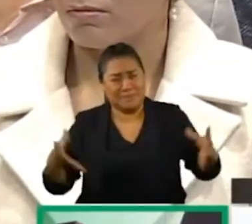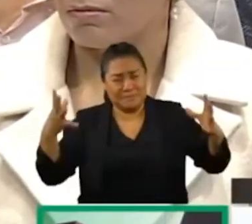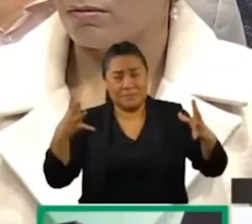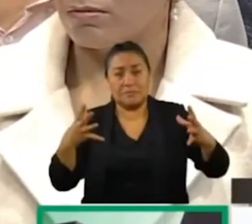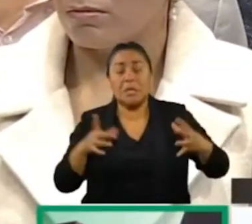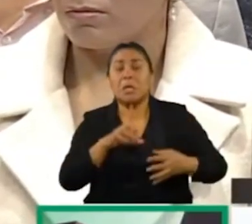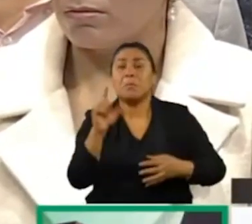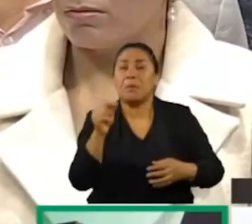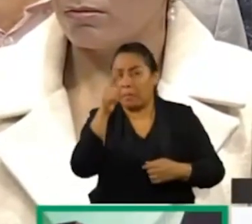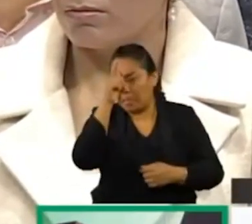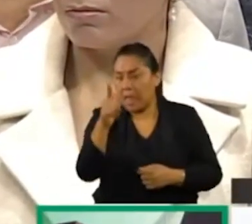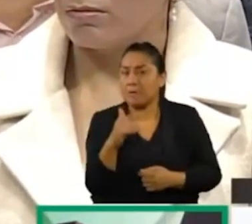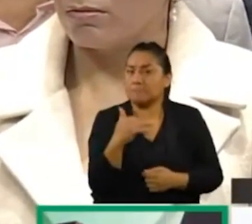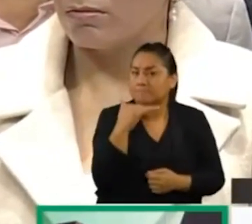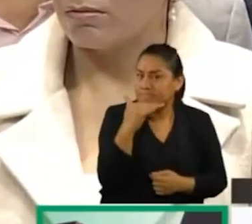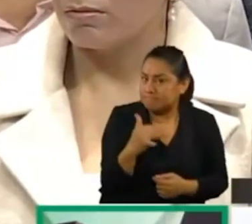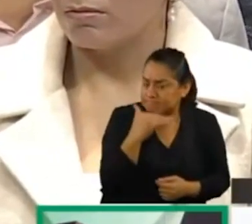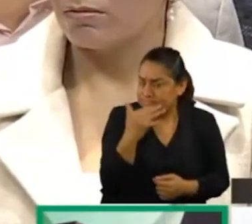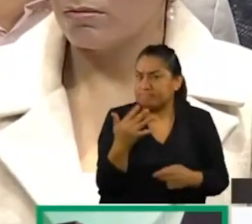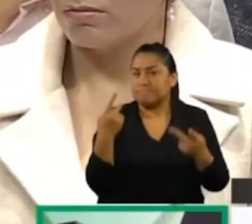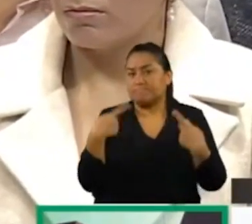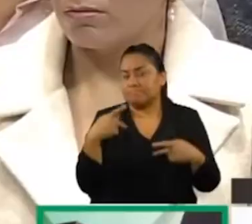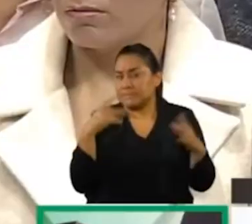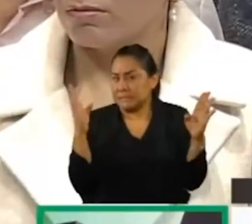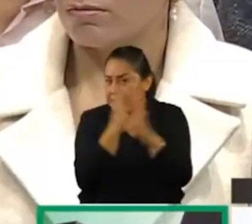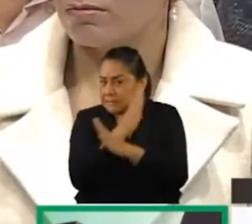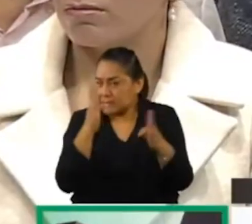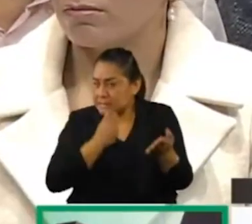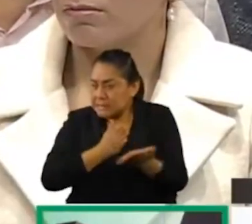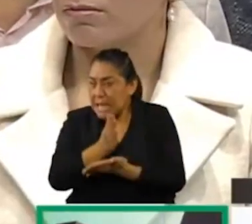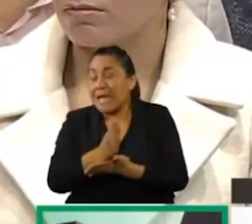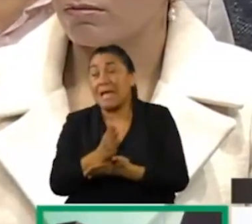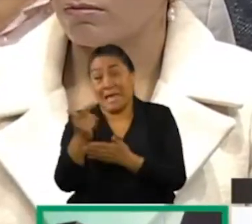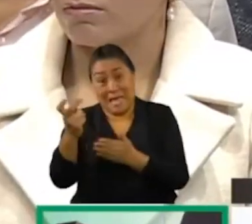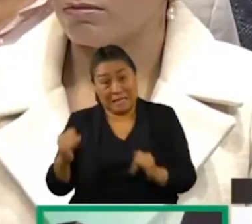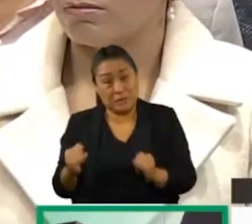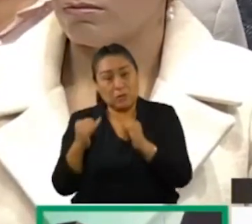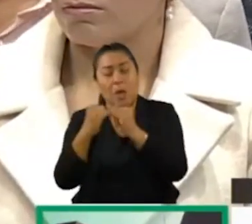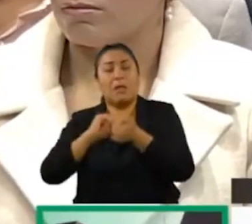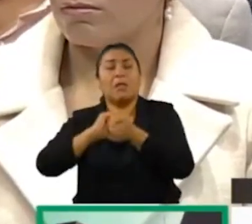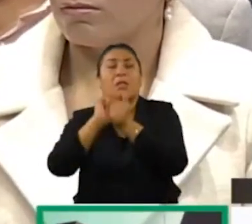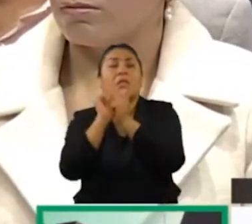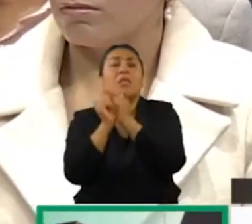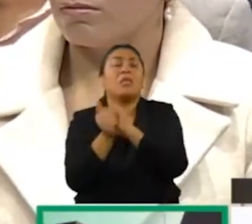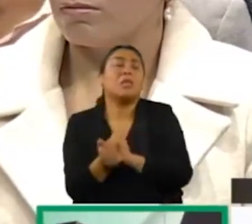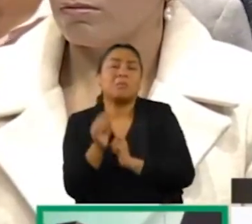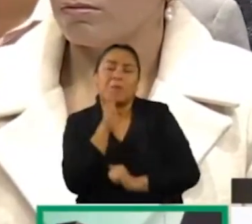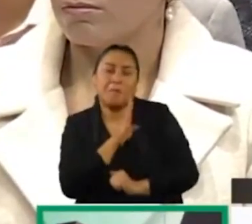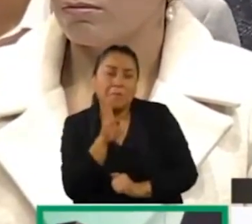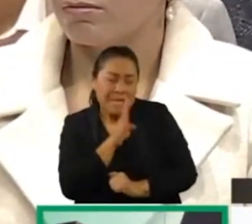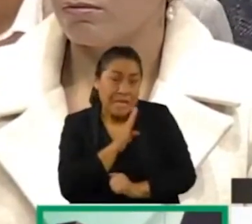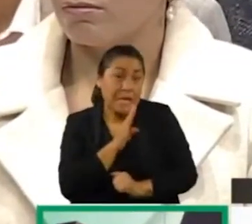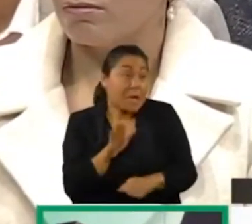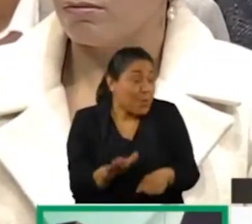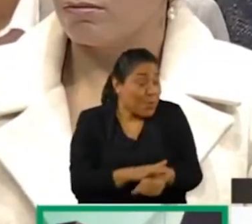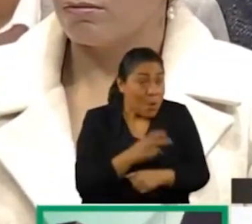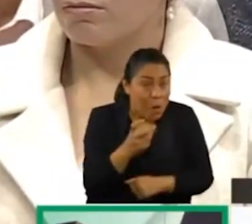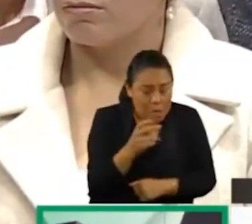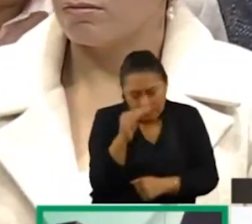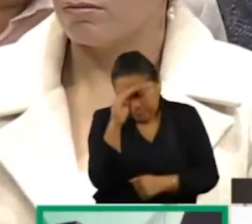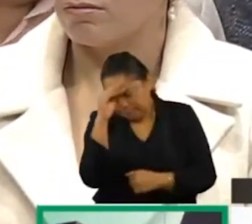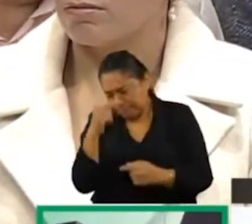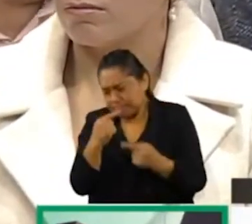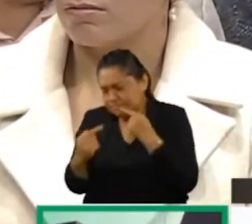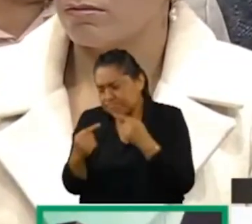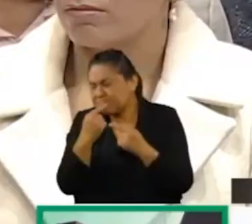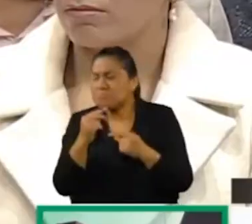corrupción, infiltración y debilitamiento institucional. Por eso se tomó la decisión de